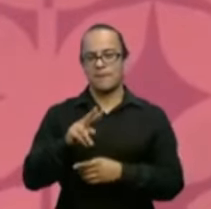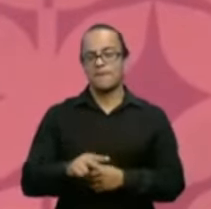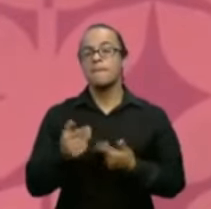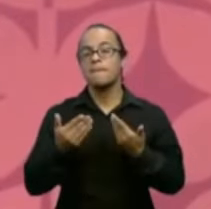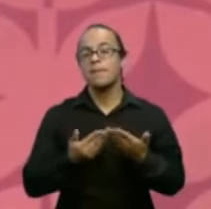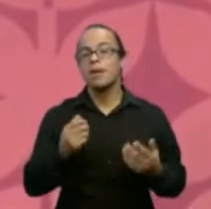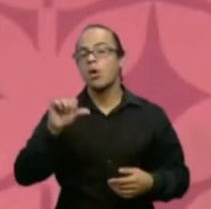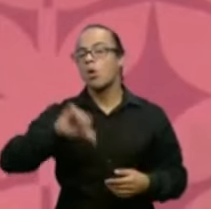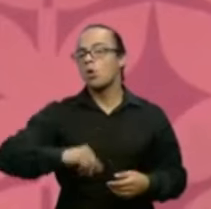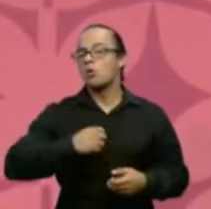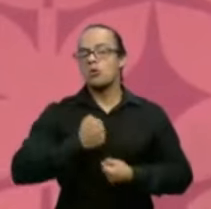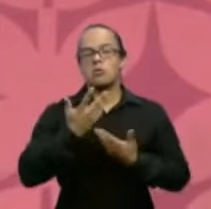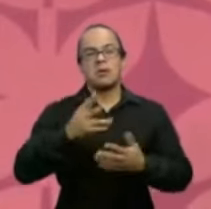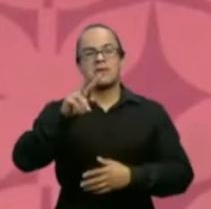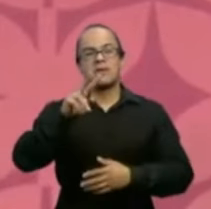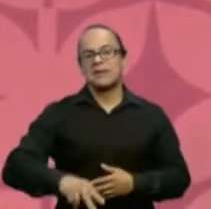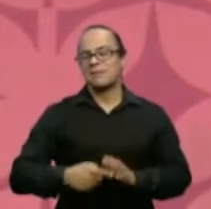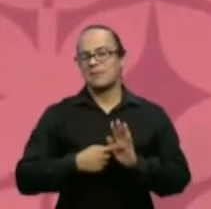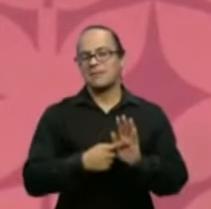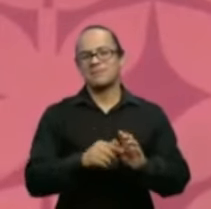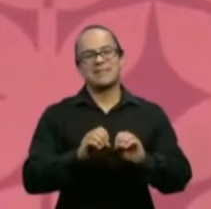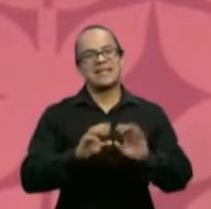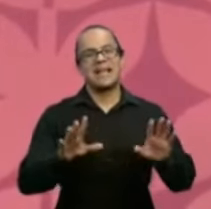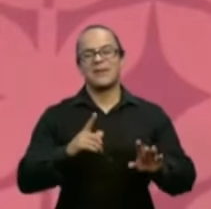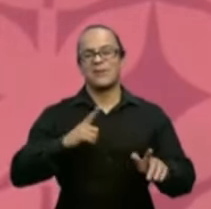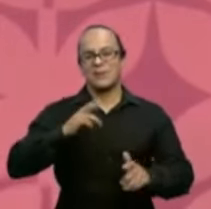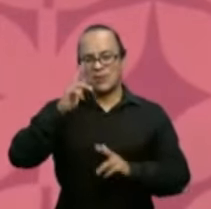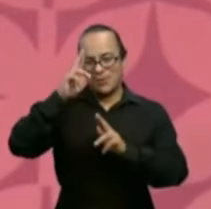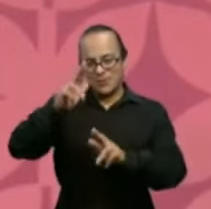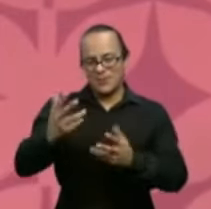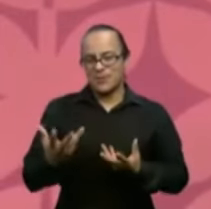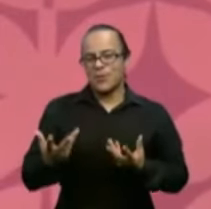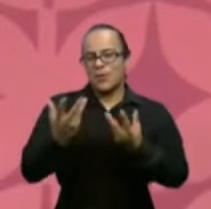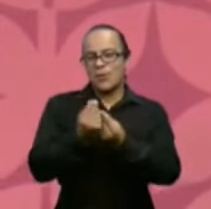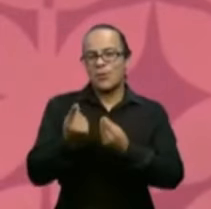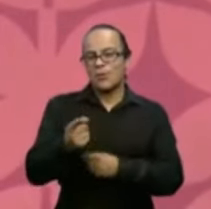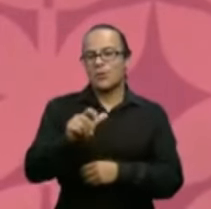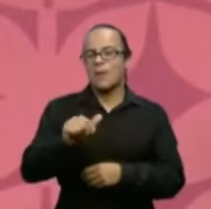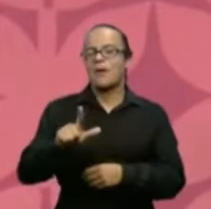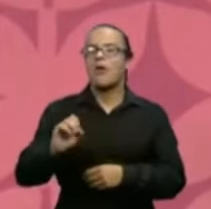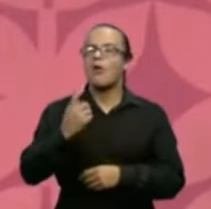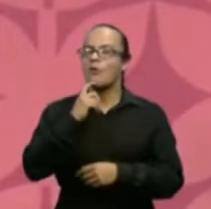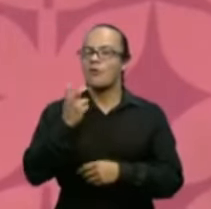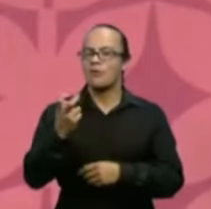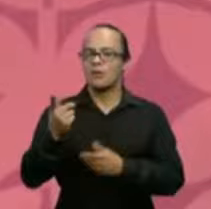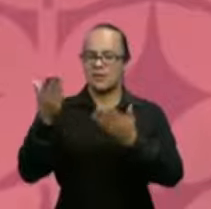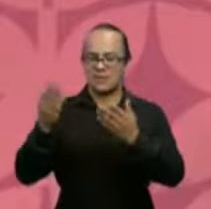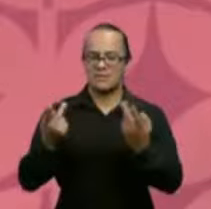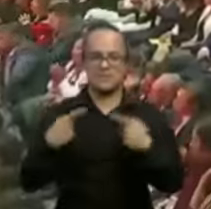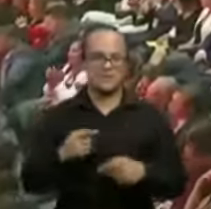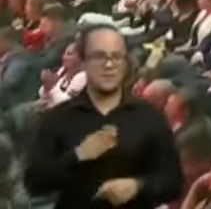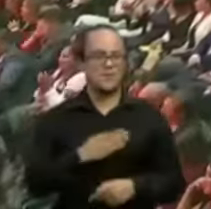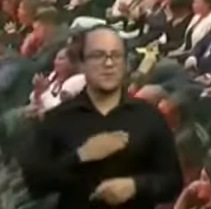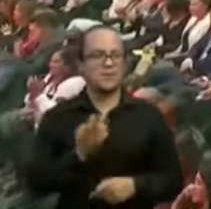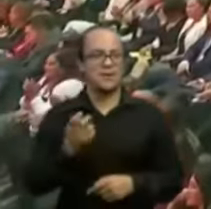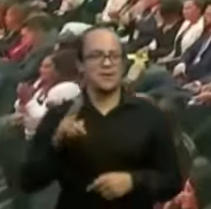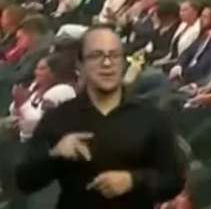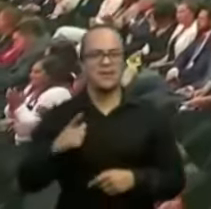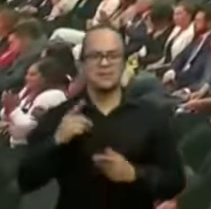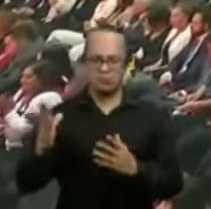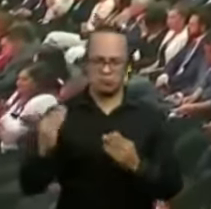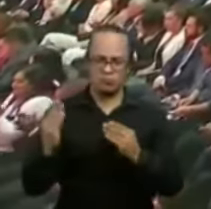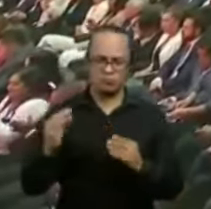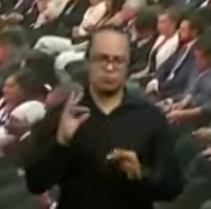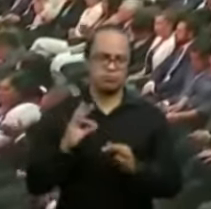digo con convicción, claro que es un honor estar con Obrador, ese ser tan maravilloso que nos ha